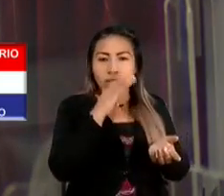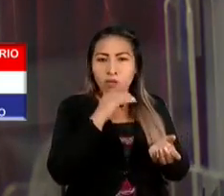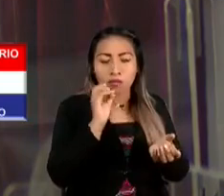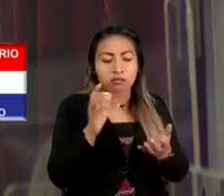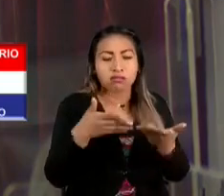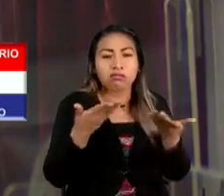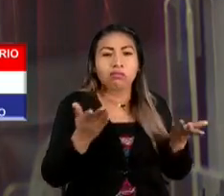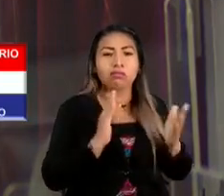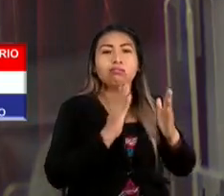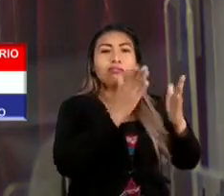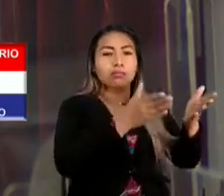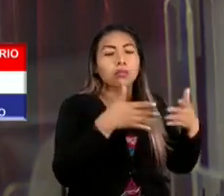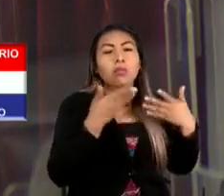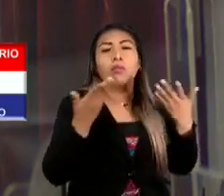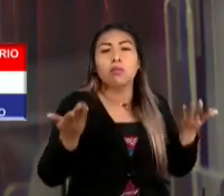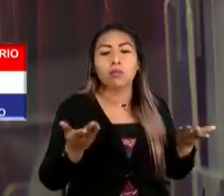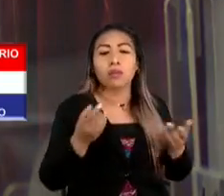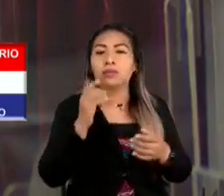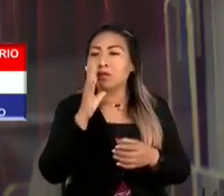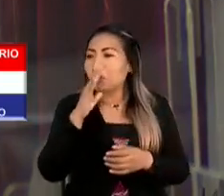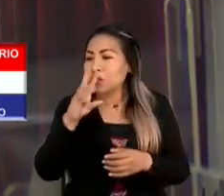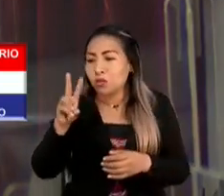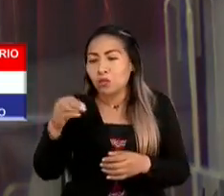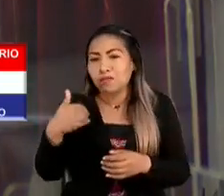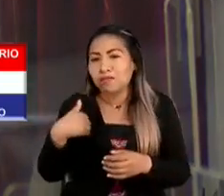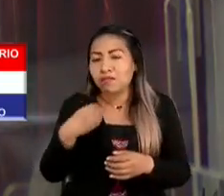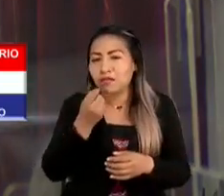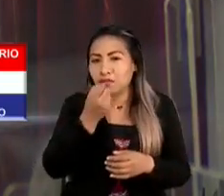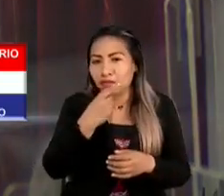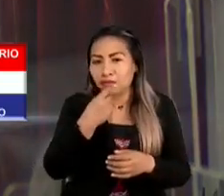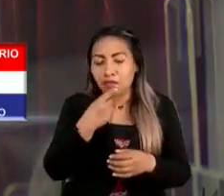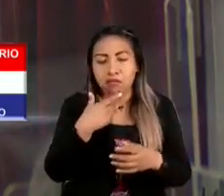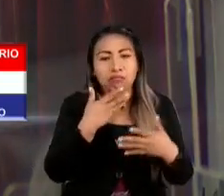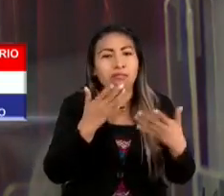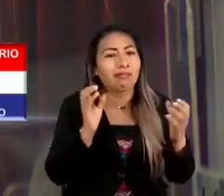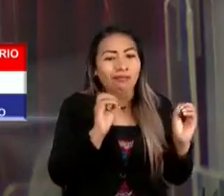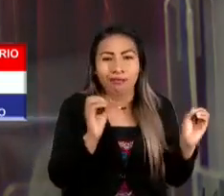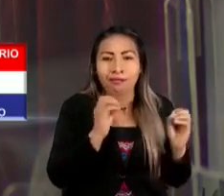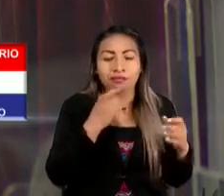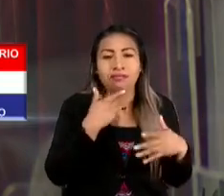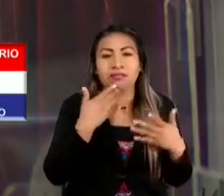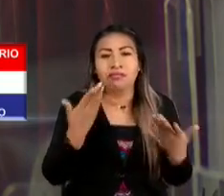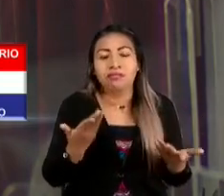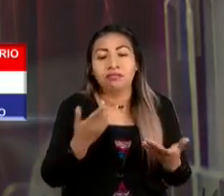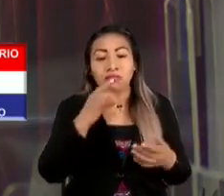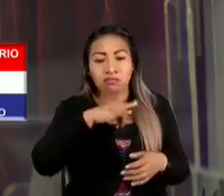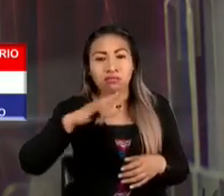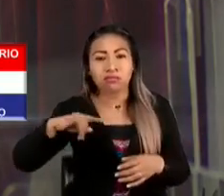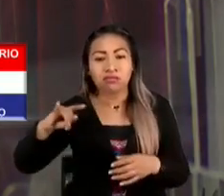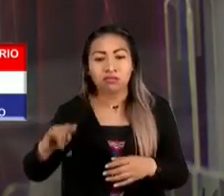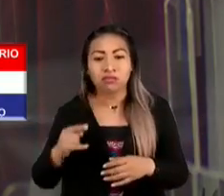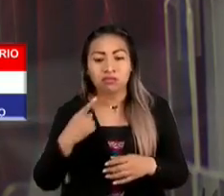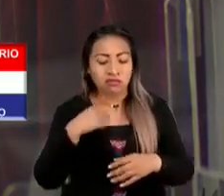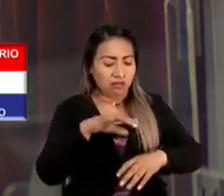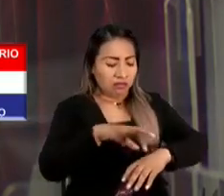en estos medicamentos necesarios, que los tratamientos que estos niños están recibiendo debido a las